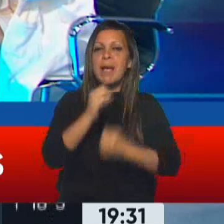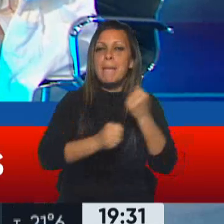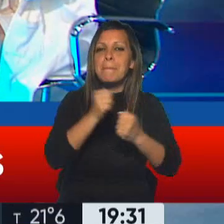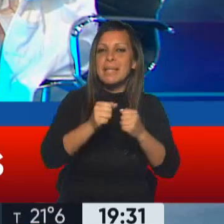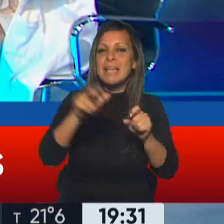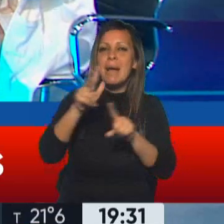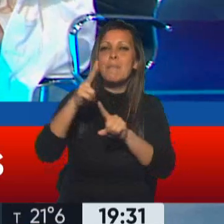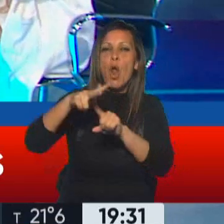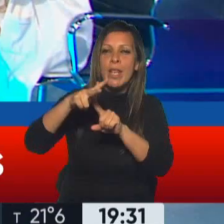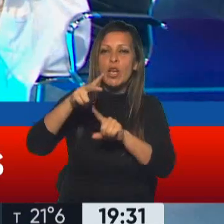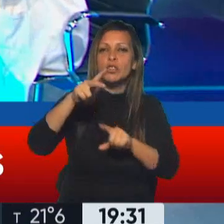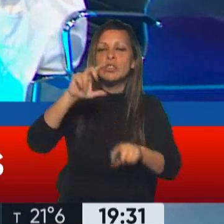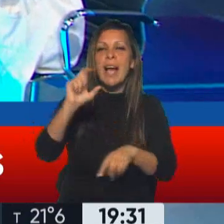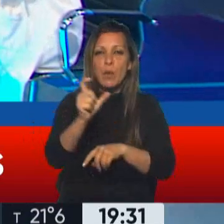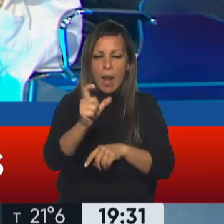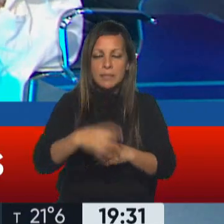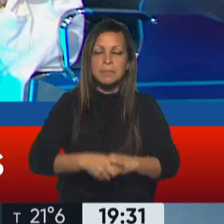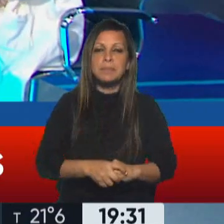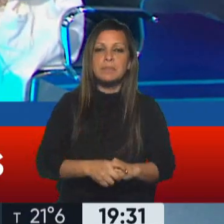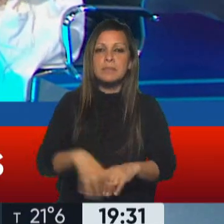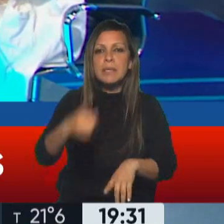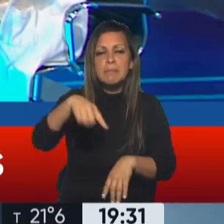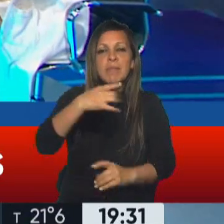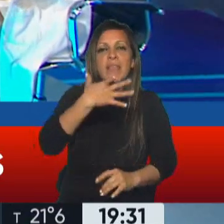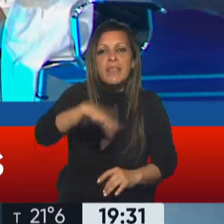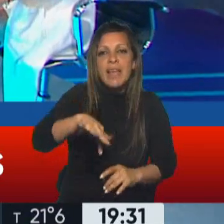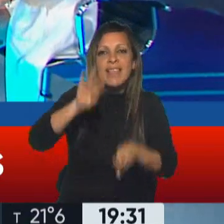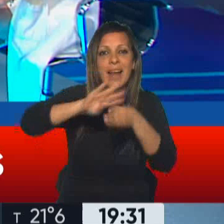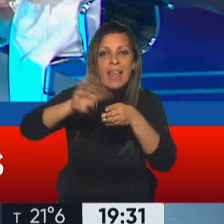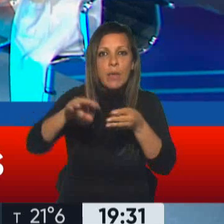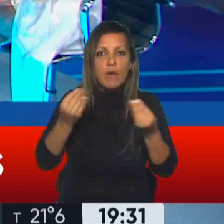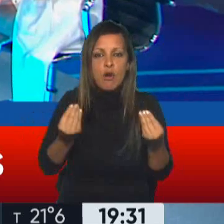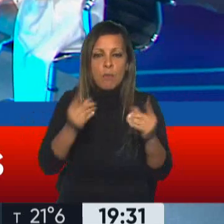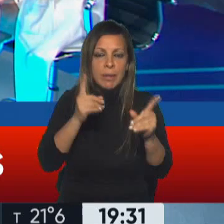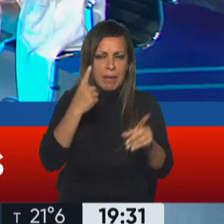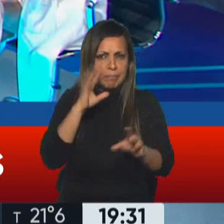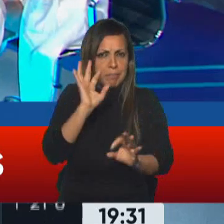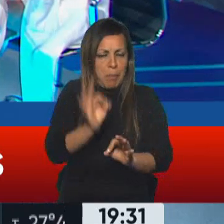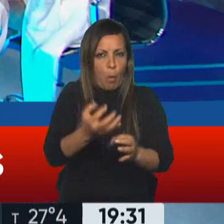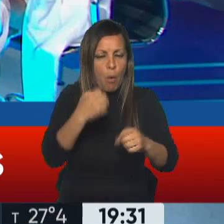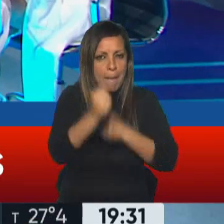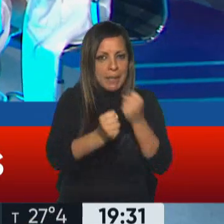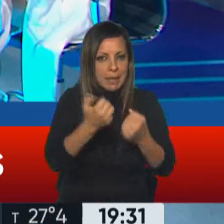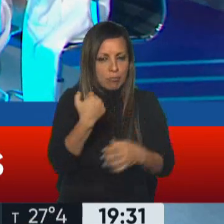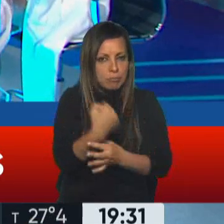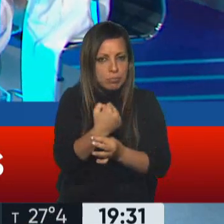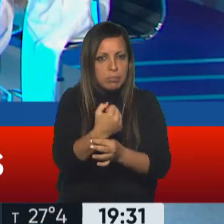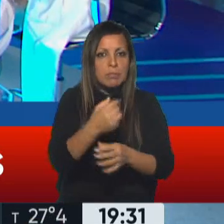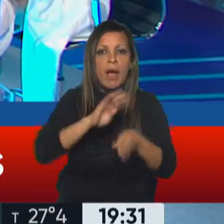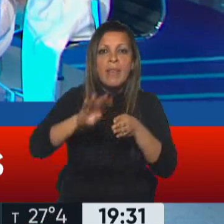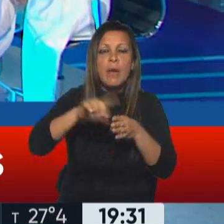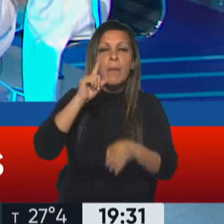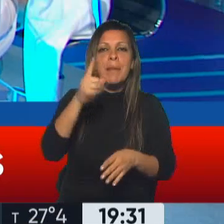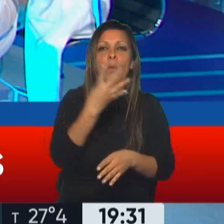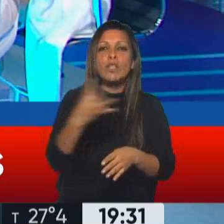Cañuelas como para que entendamos justamente cuál es la dimensión de la deuda y de la empresa, ¿no?, de la magnitud? Como te decía, una deuda total de 1.400,